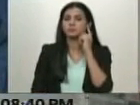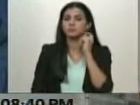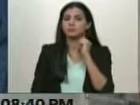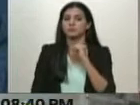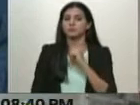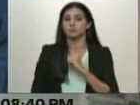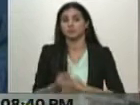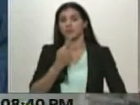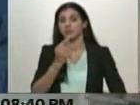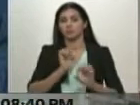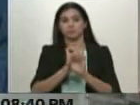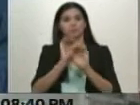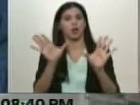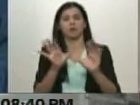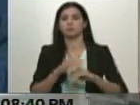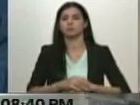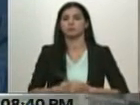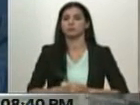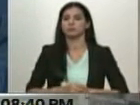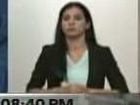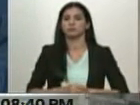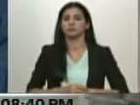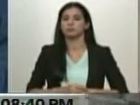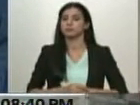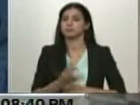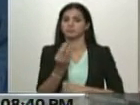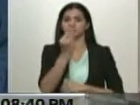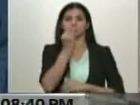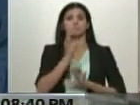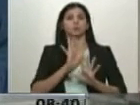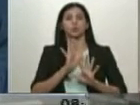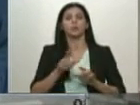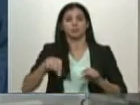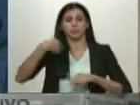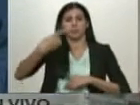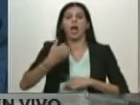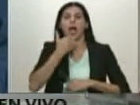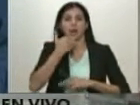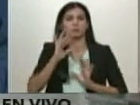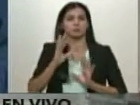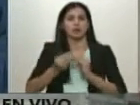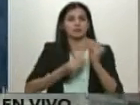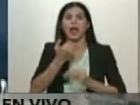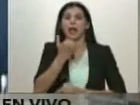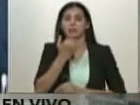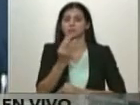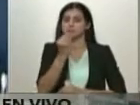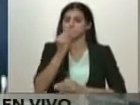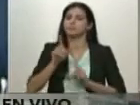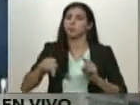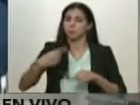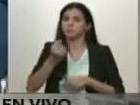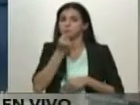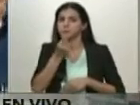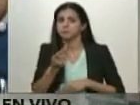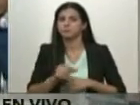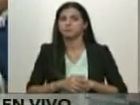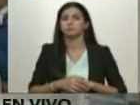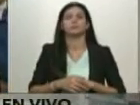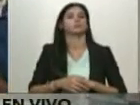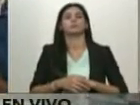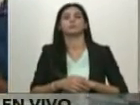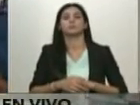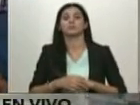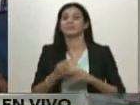Así lo digo, y me reservo acciones que voy a tomar en el campo de la Constitución y de